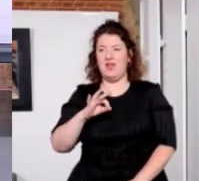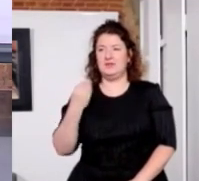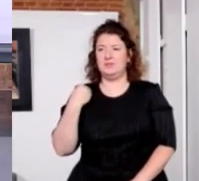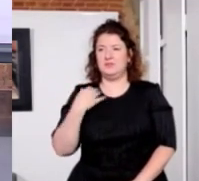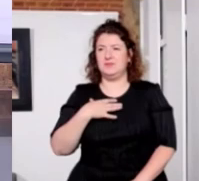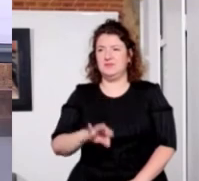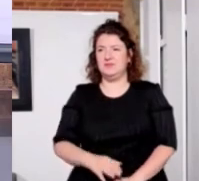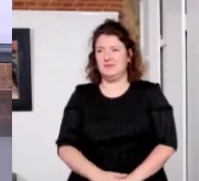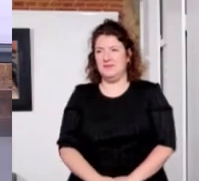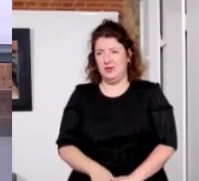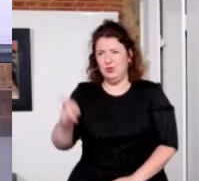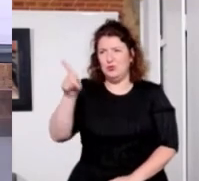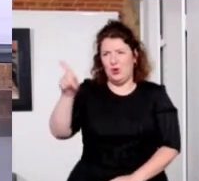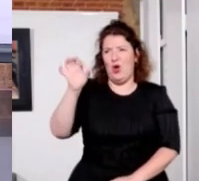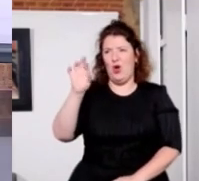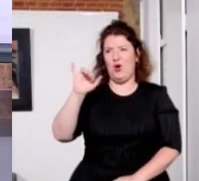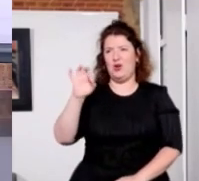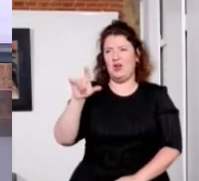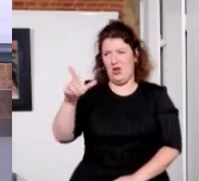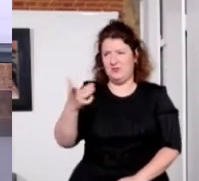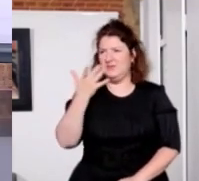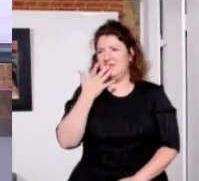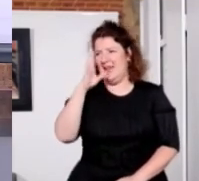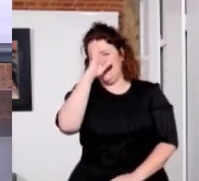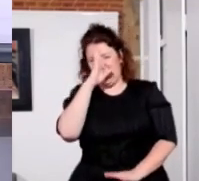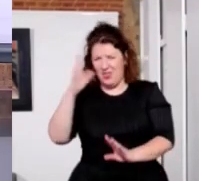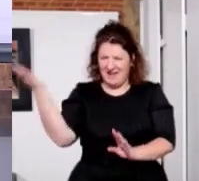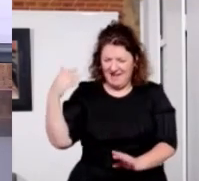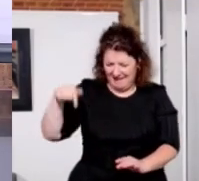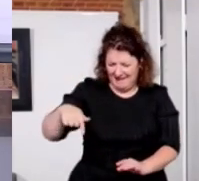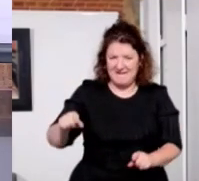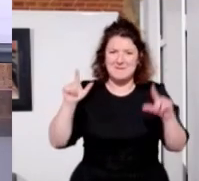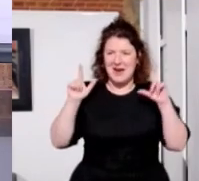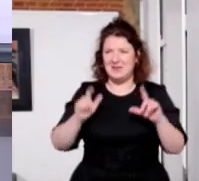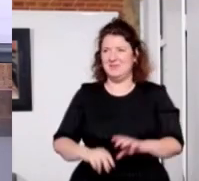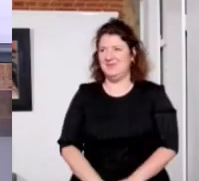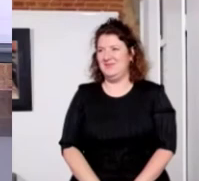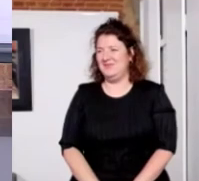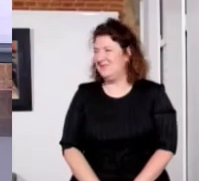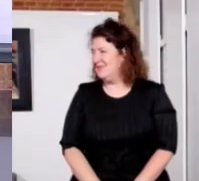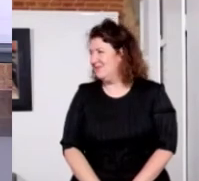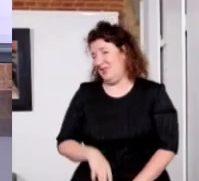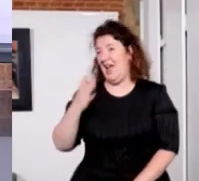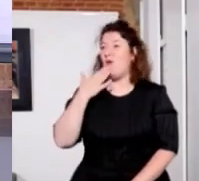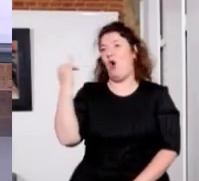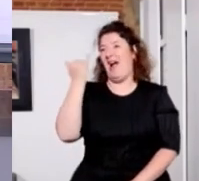una... Tú, Oriol, venga, contesta, Oriol. No te escondas, que tú eres el jefe de la Volunteca.